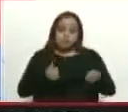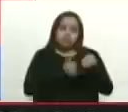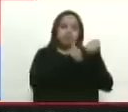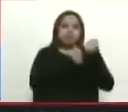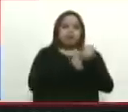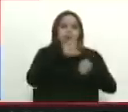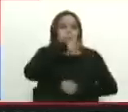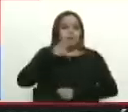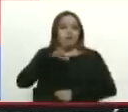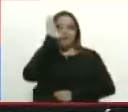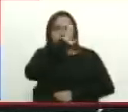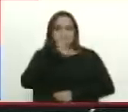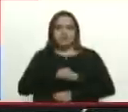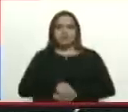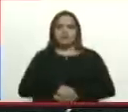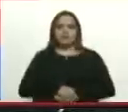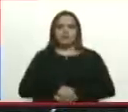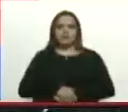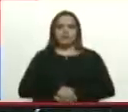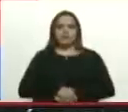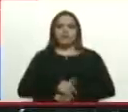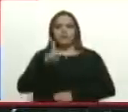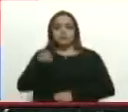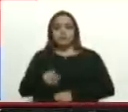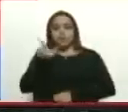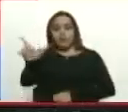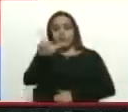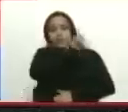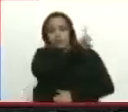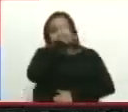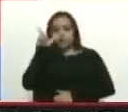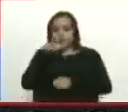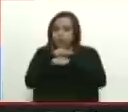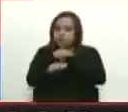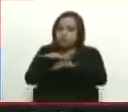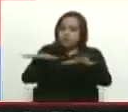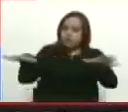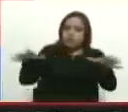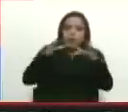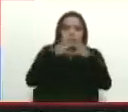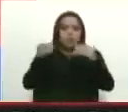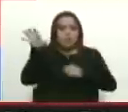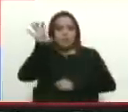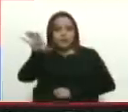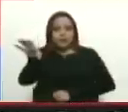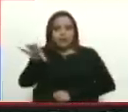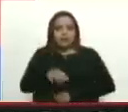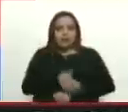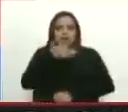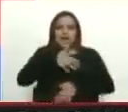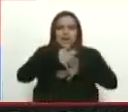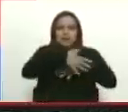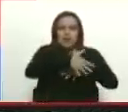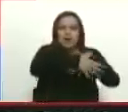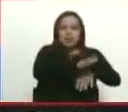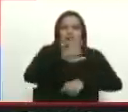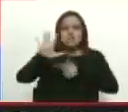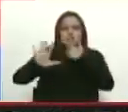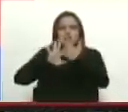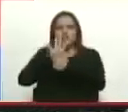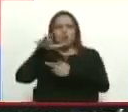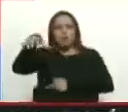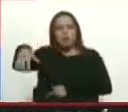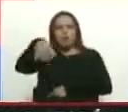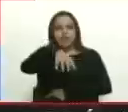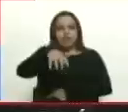pueblos. El Partido Socialista Unido de Venezuela se desplegó por todo el país, hubo marchas en 5